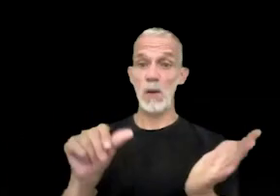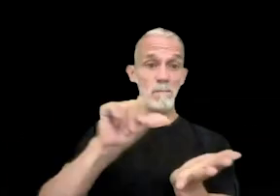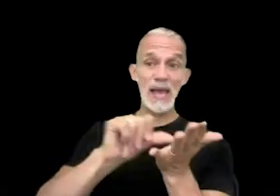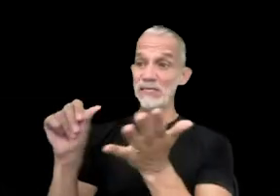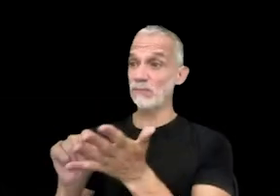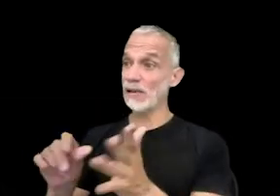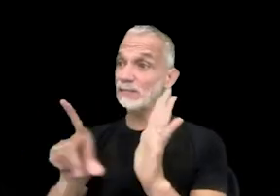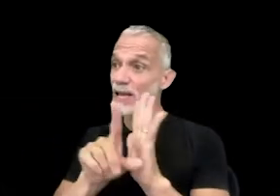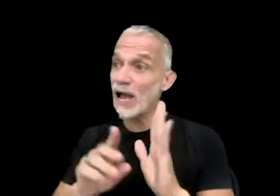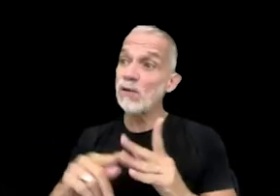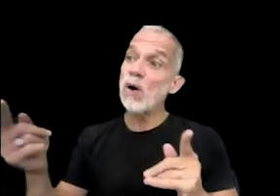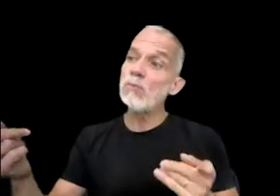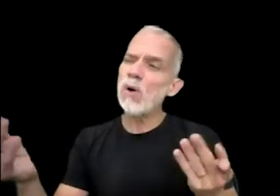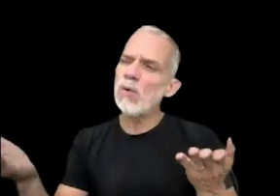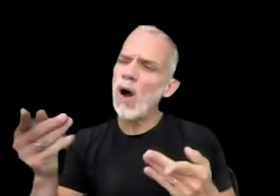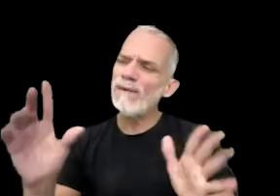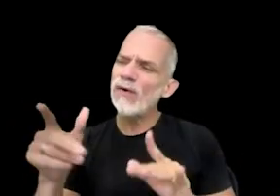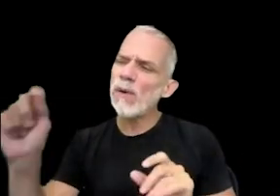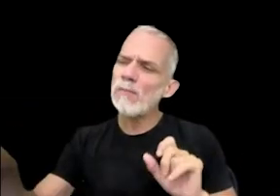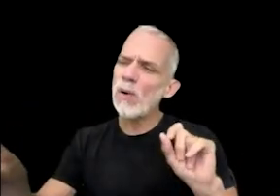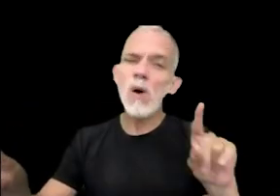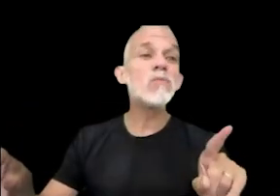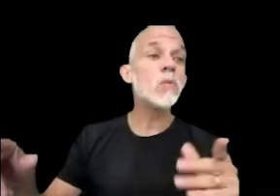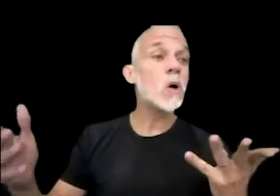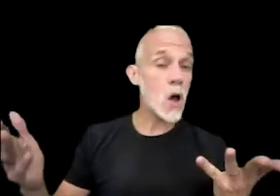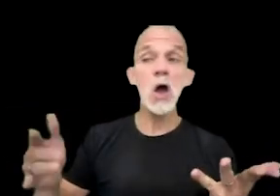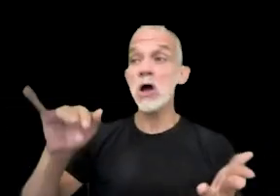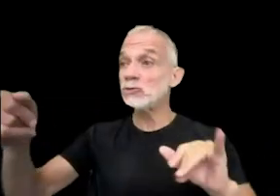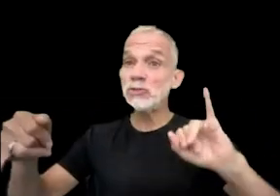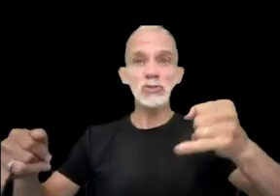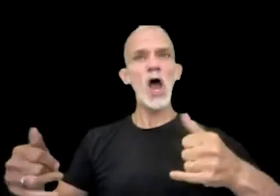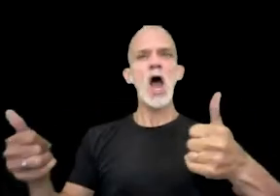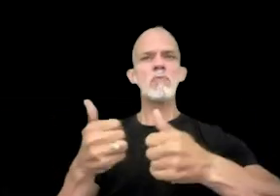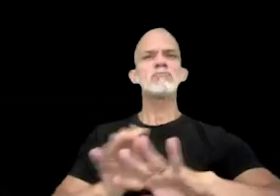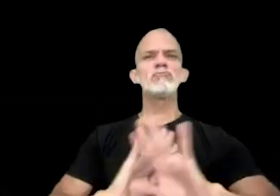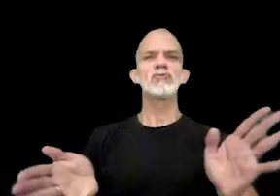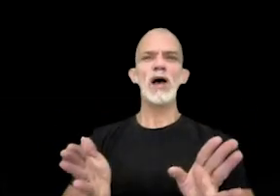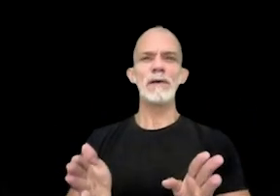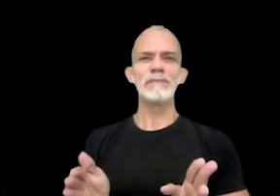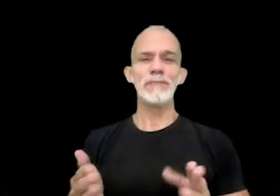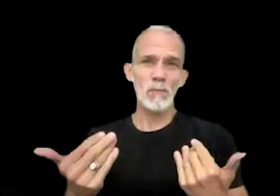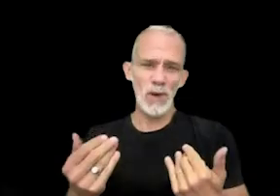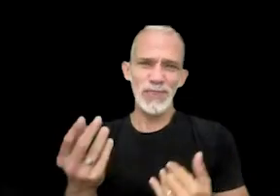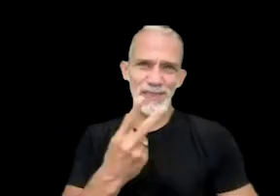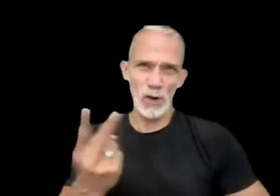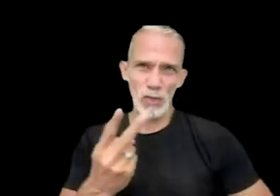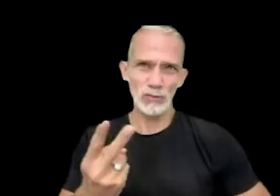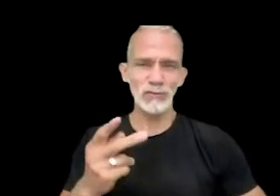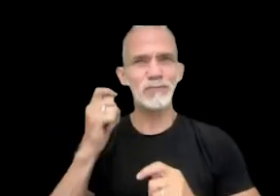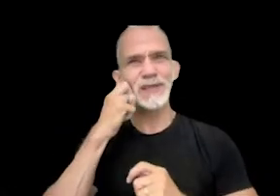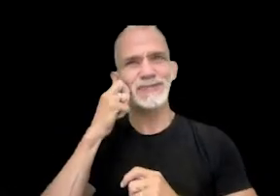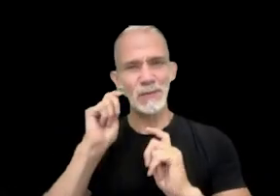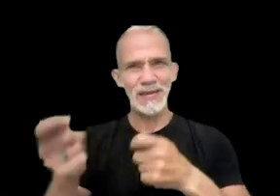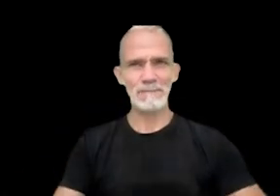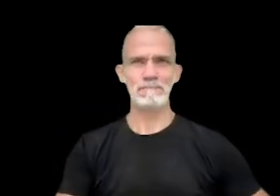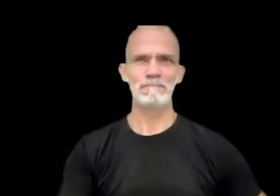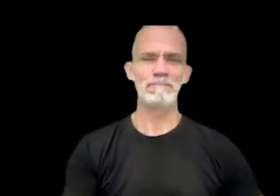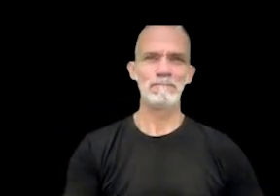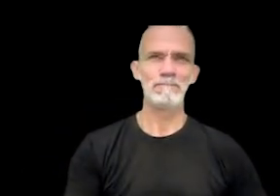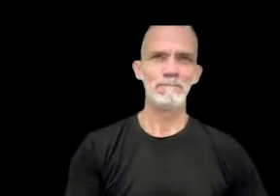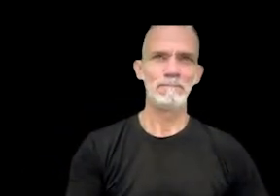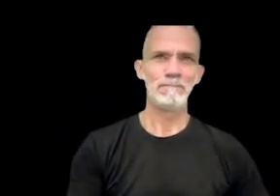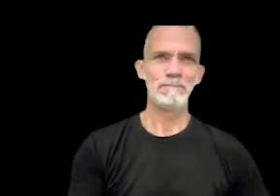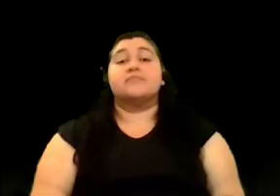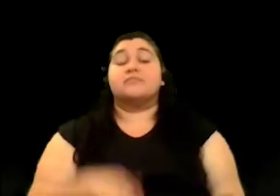en el mecanismo de regulación propuesto por el MLI, hay coincidencia, y entonces ahora la lectura de